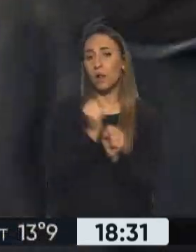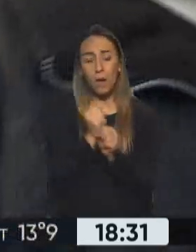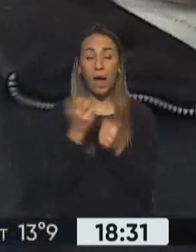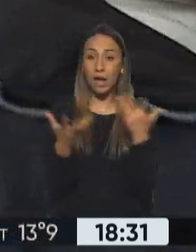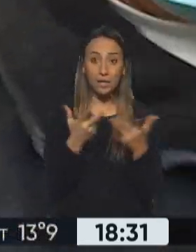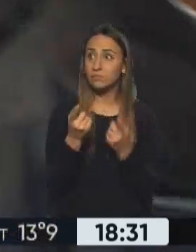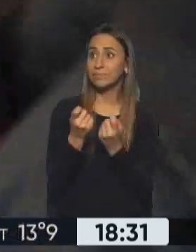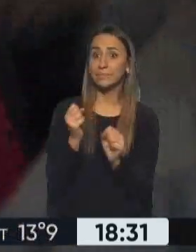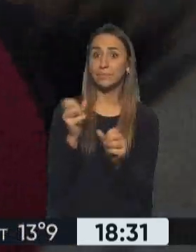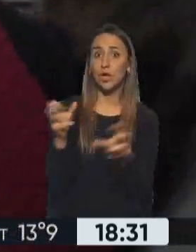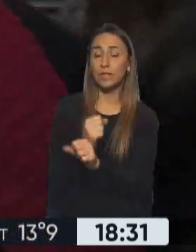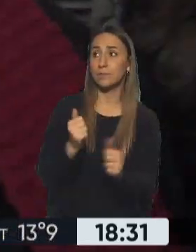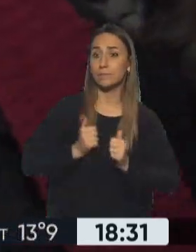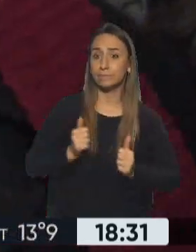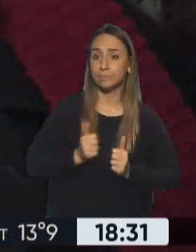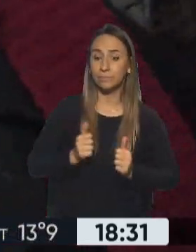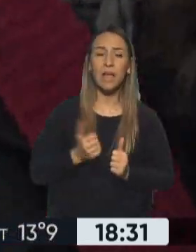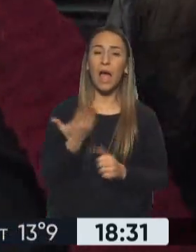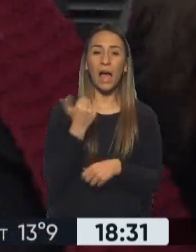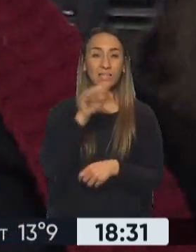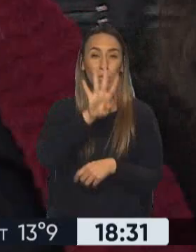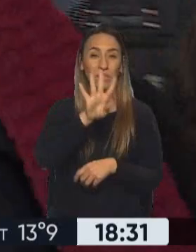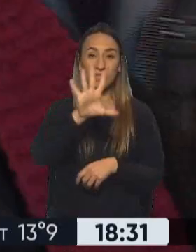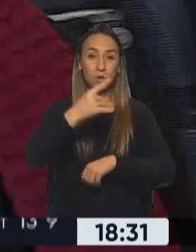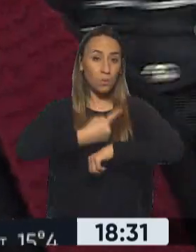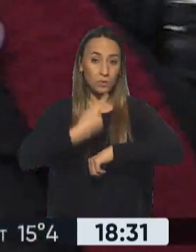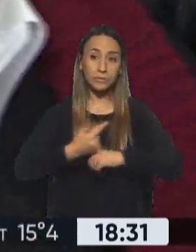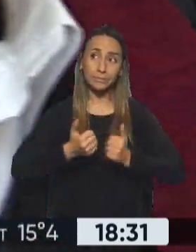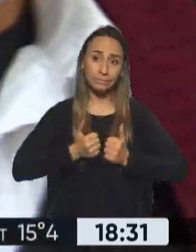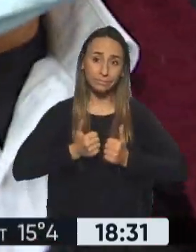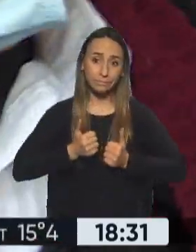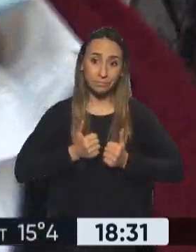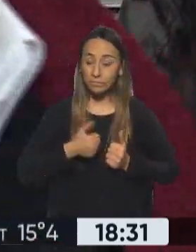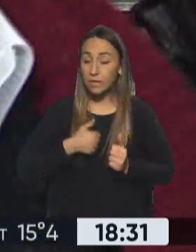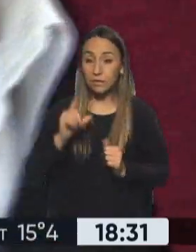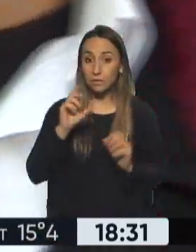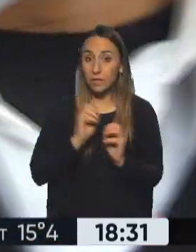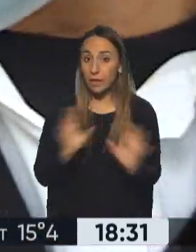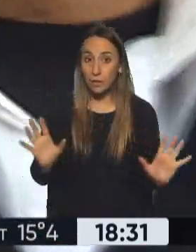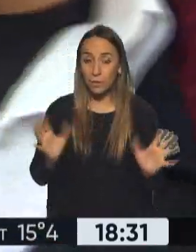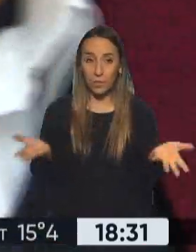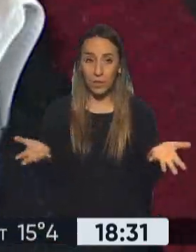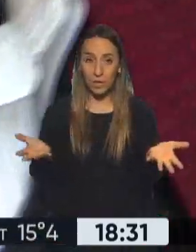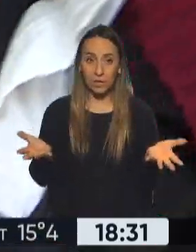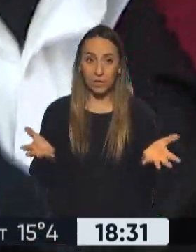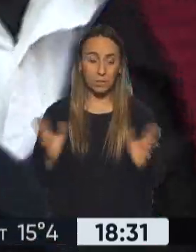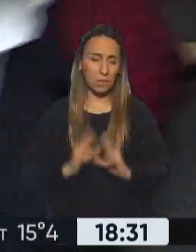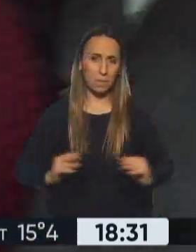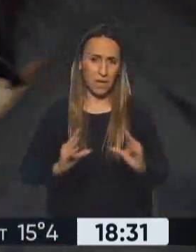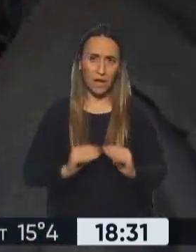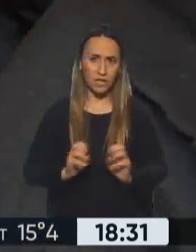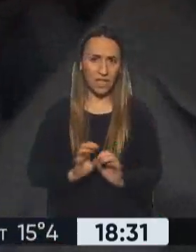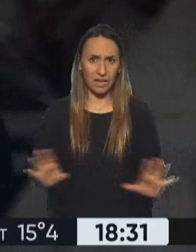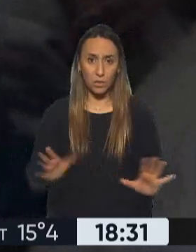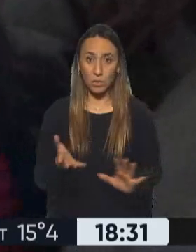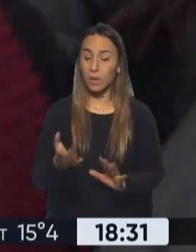estás esperando el colectivo? 45 minutos. Esto es de locos, ¿no? Sí, es de locos. Claro. Sí. A veces mucho más,